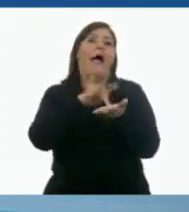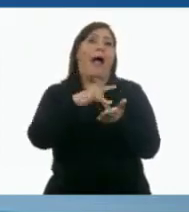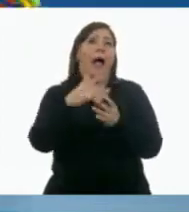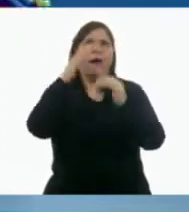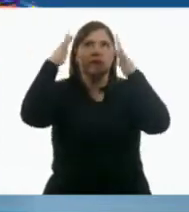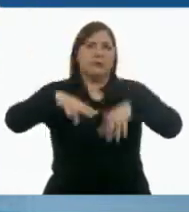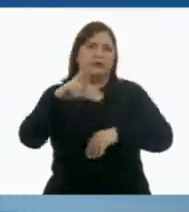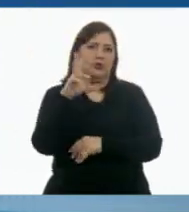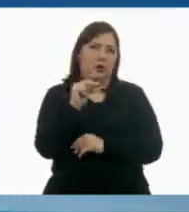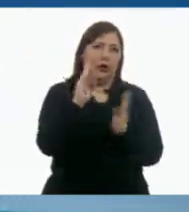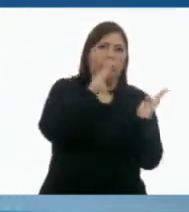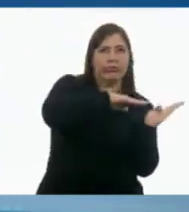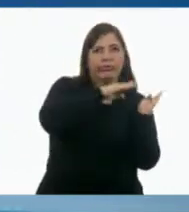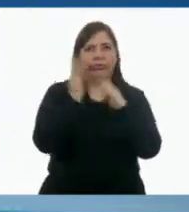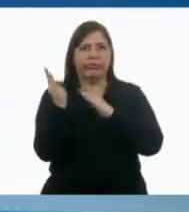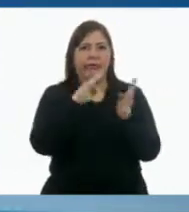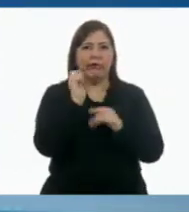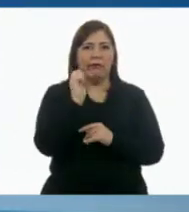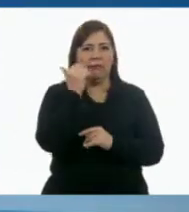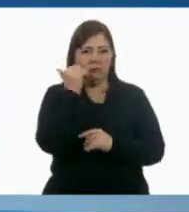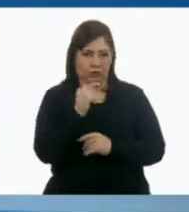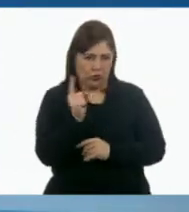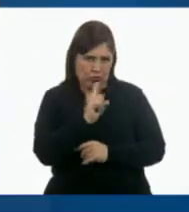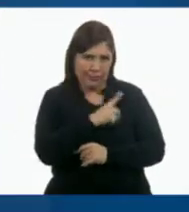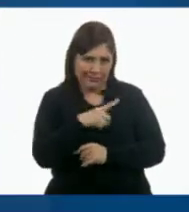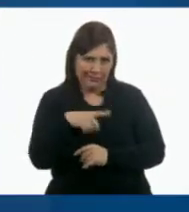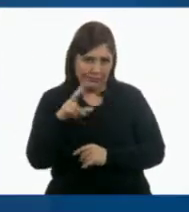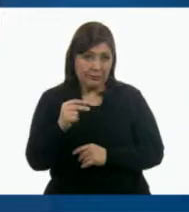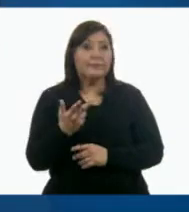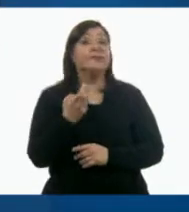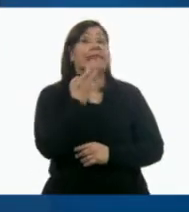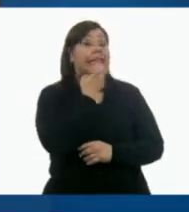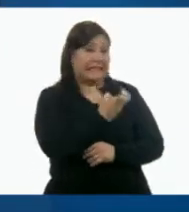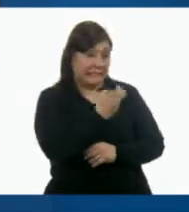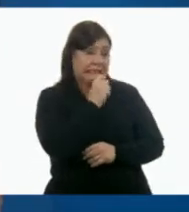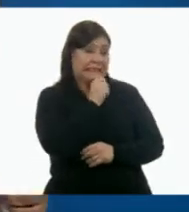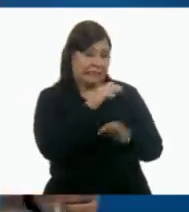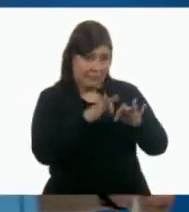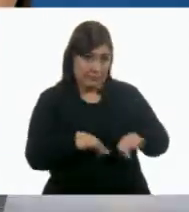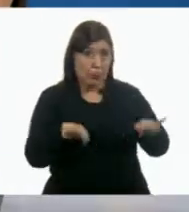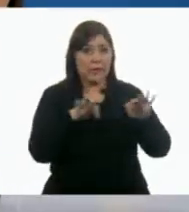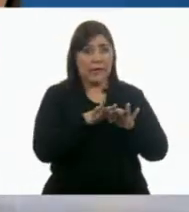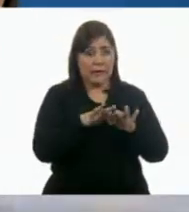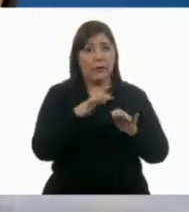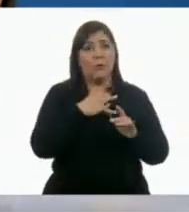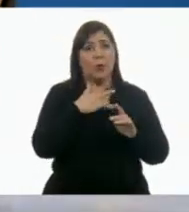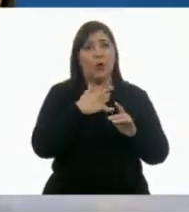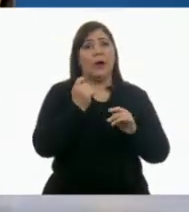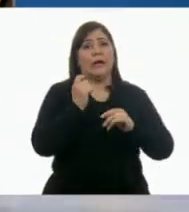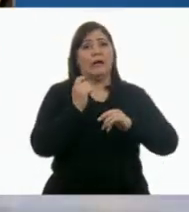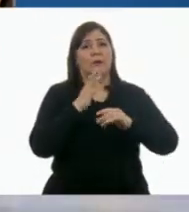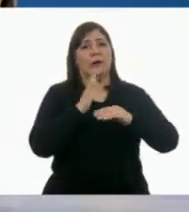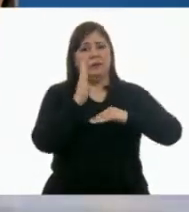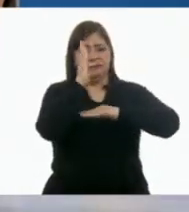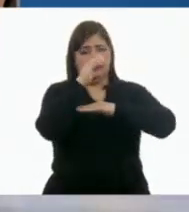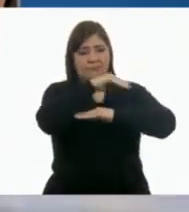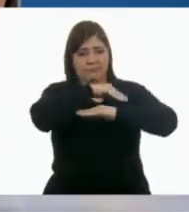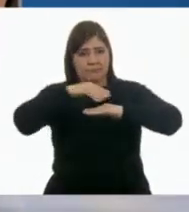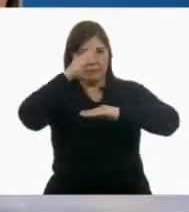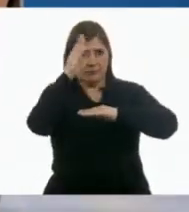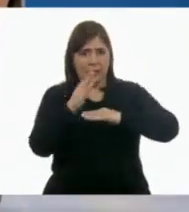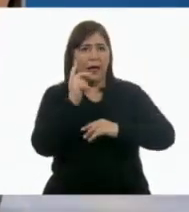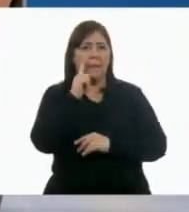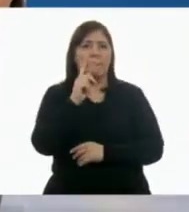un lado ni para el otro. De ahí la importancia de los ángulos rectos precisamente que forman las líneas